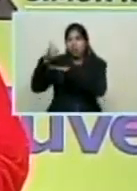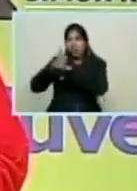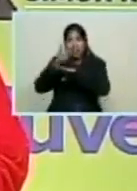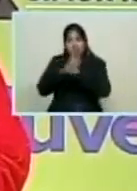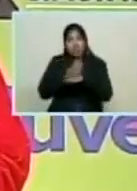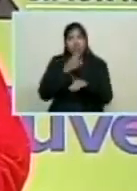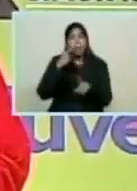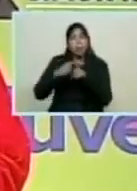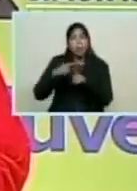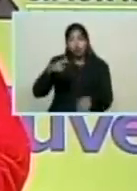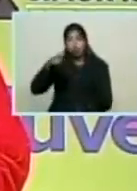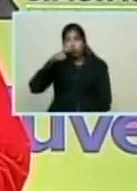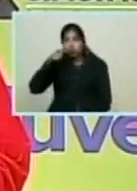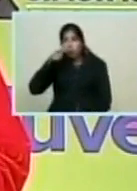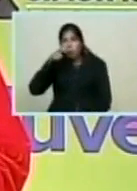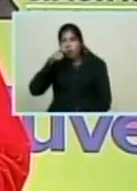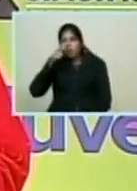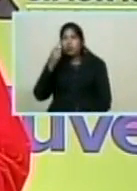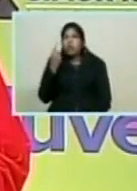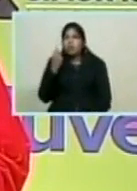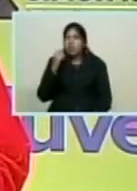supervisora.